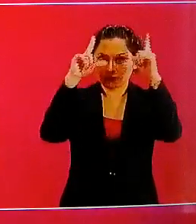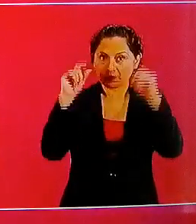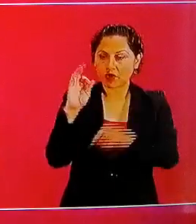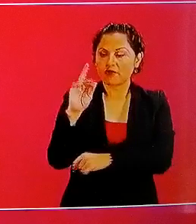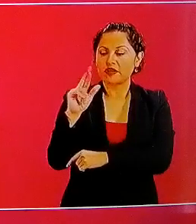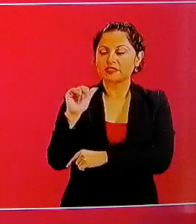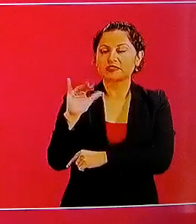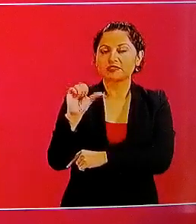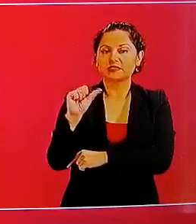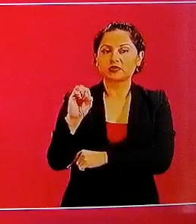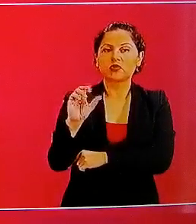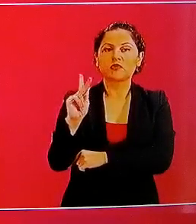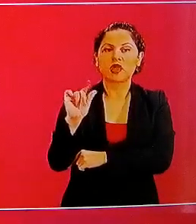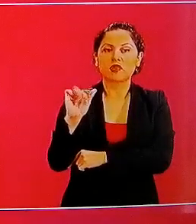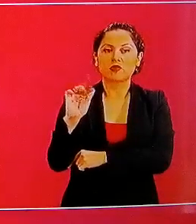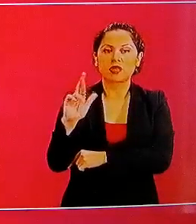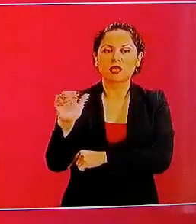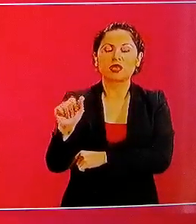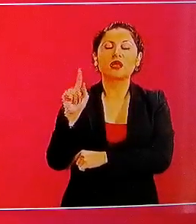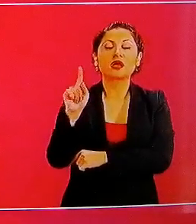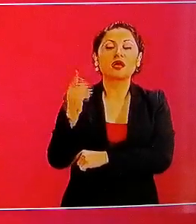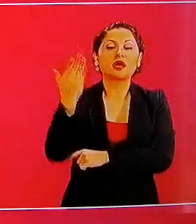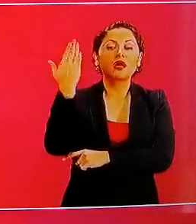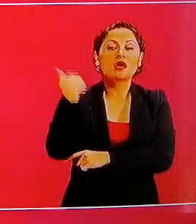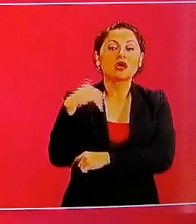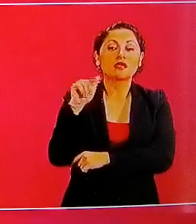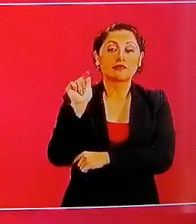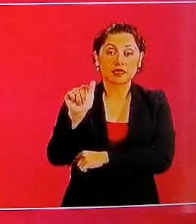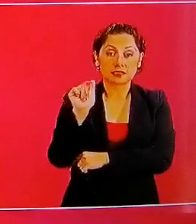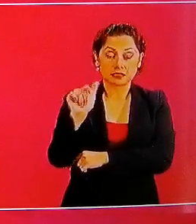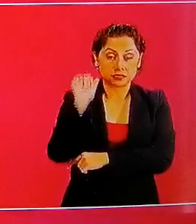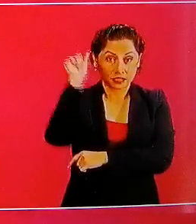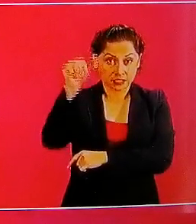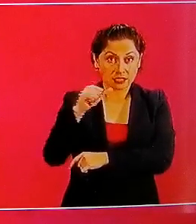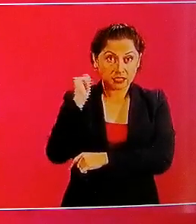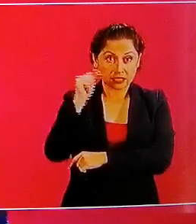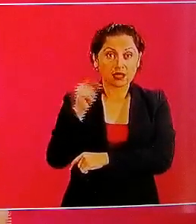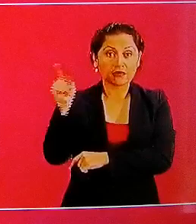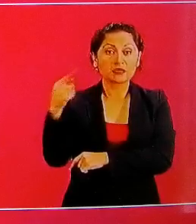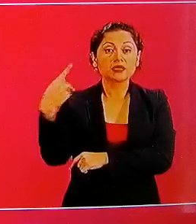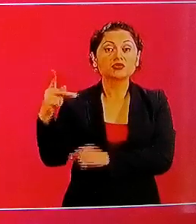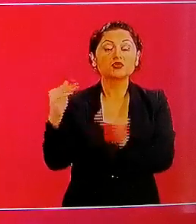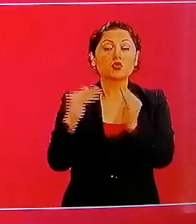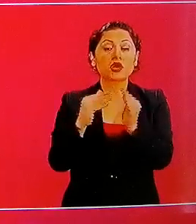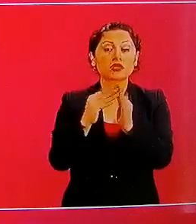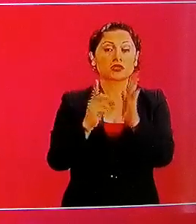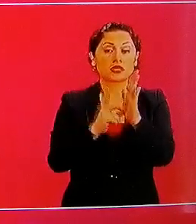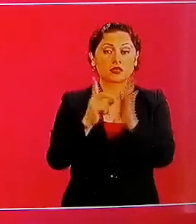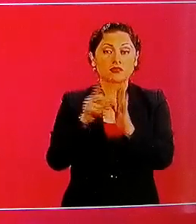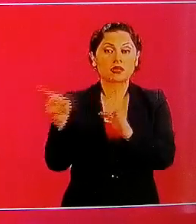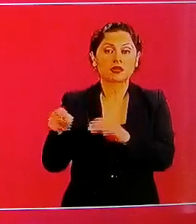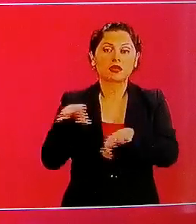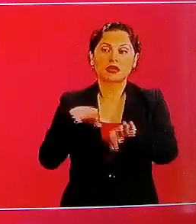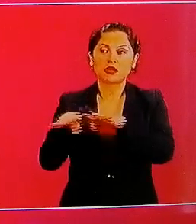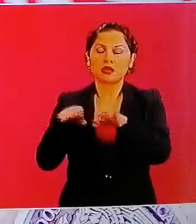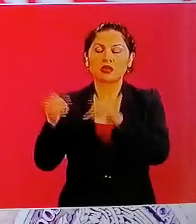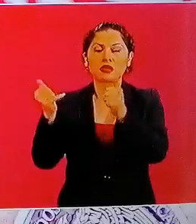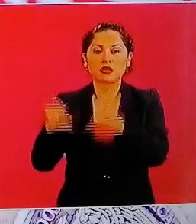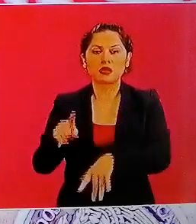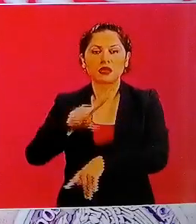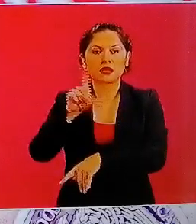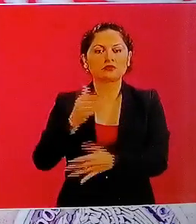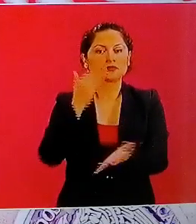enfermero que el 17 de este mes llegó a su departamento después de una larguísima jornada de trabajo, salió